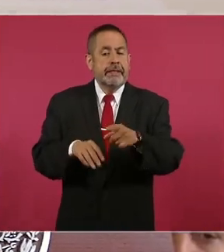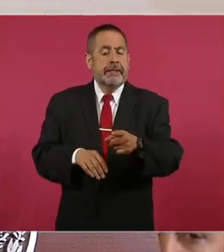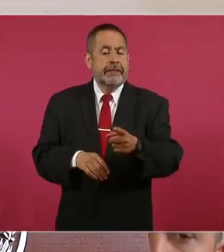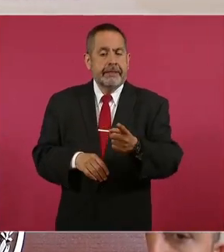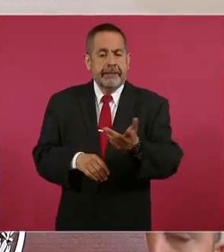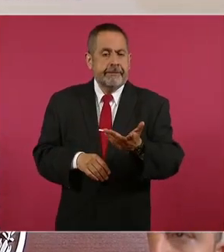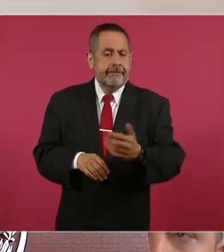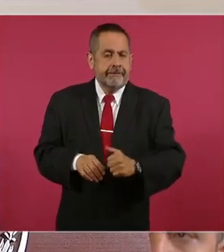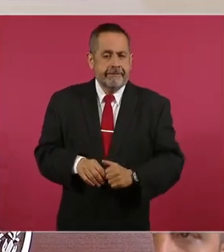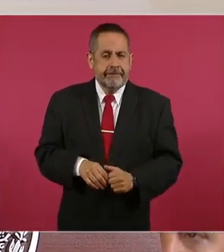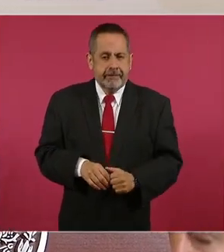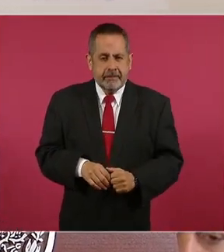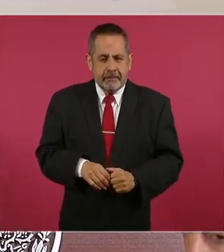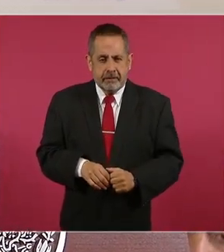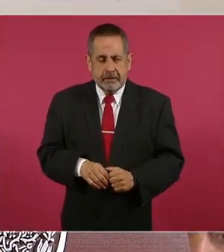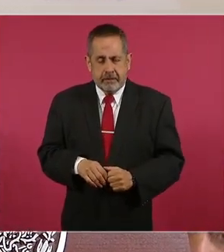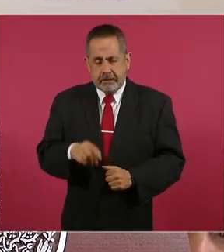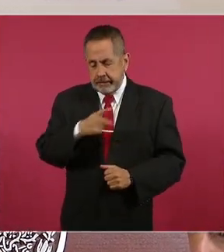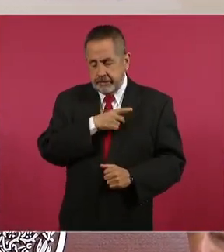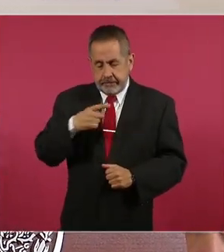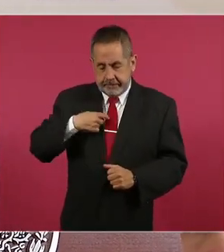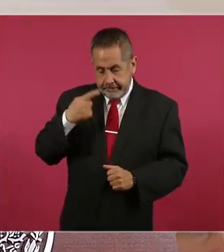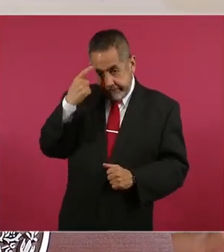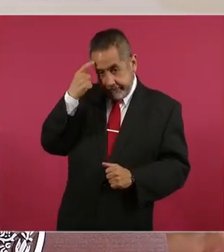pues tener presente